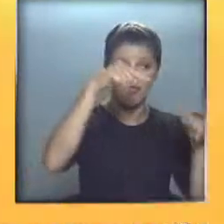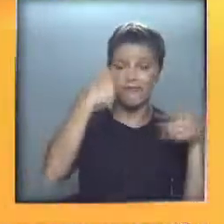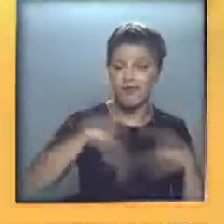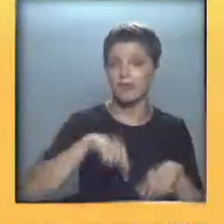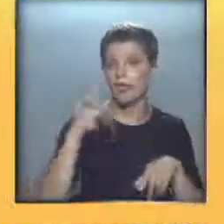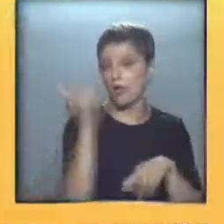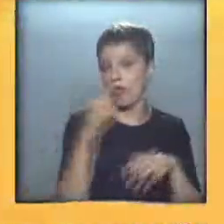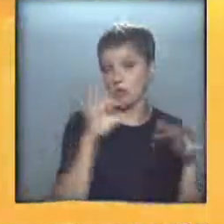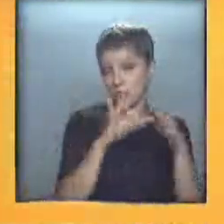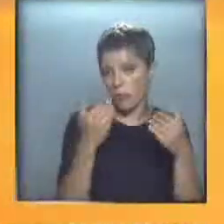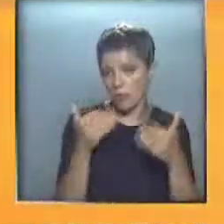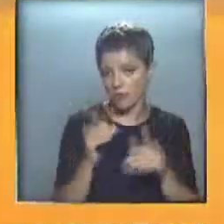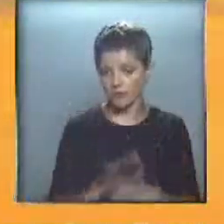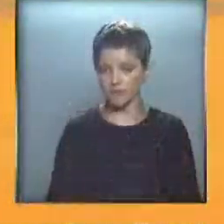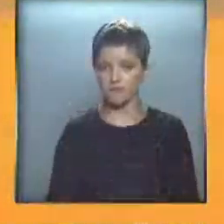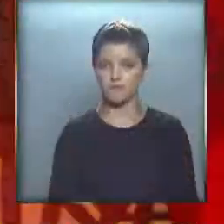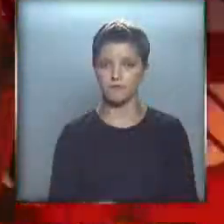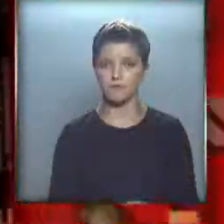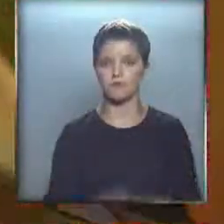¿no?